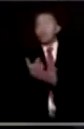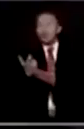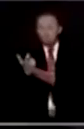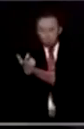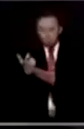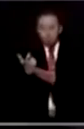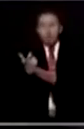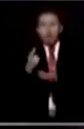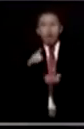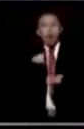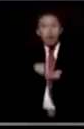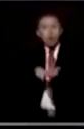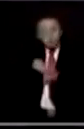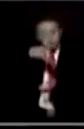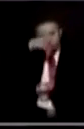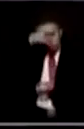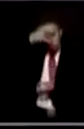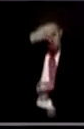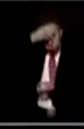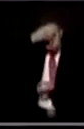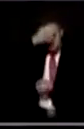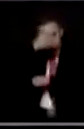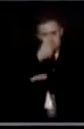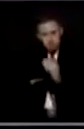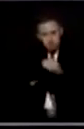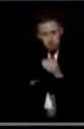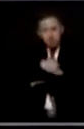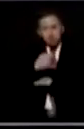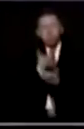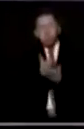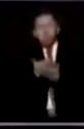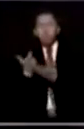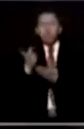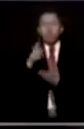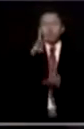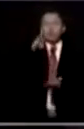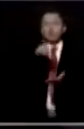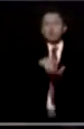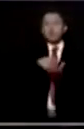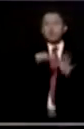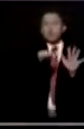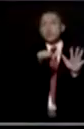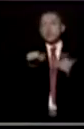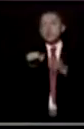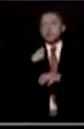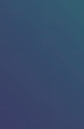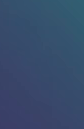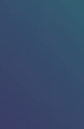están capacitando de 3.600 pesos mensuales.